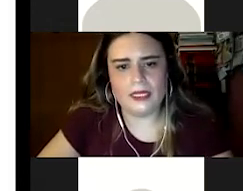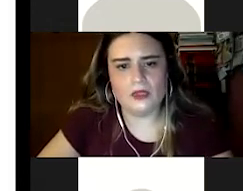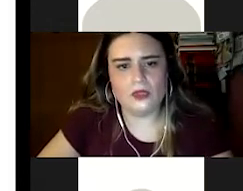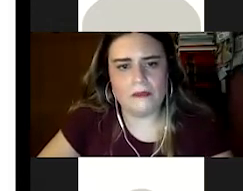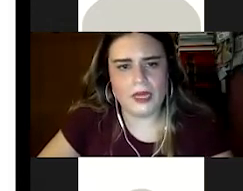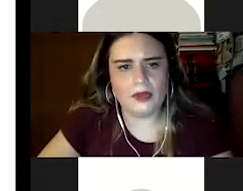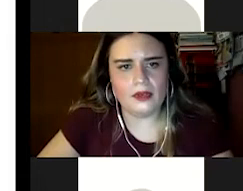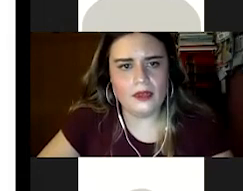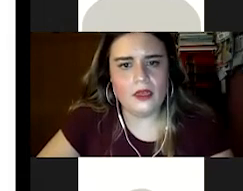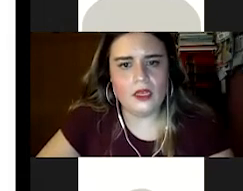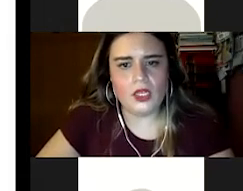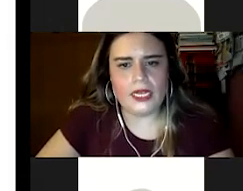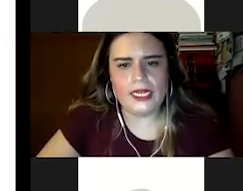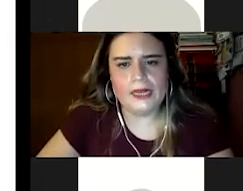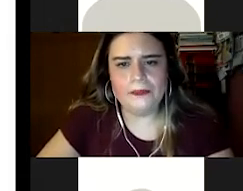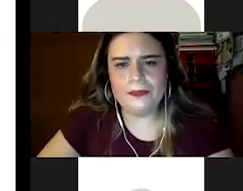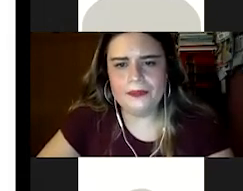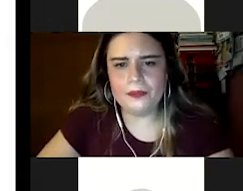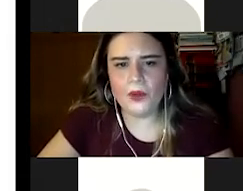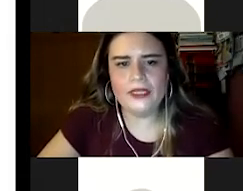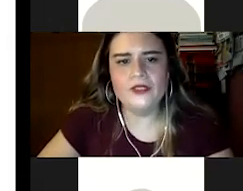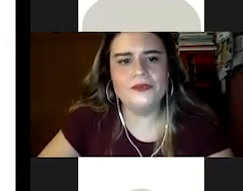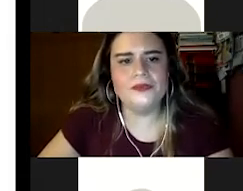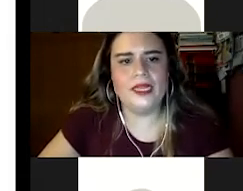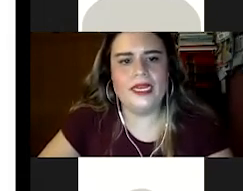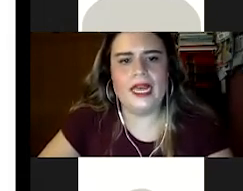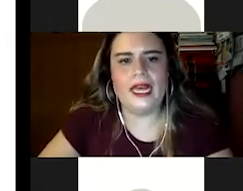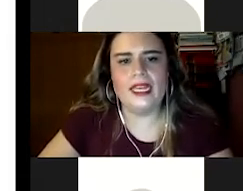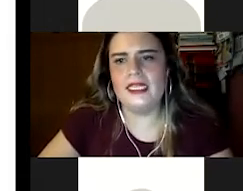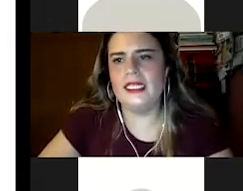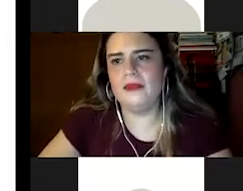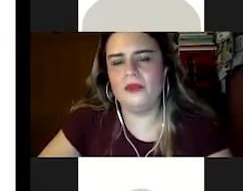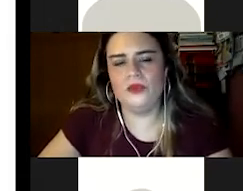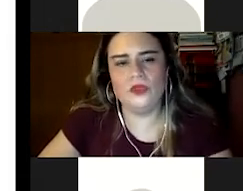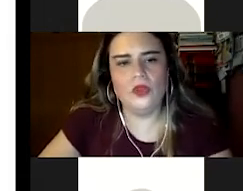para esto también. Y bueno, en la